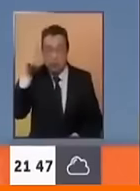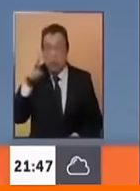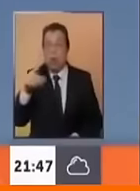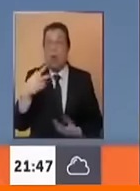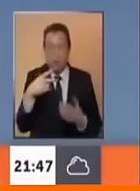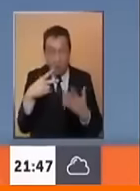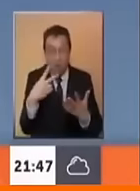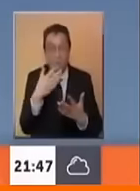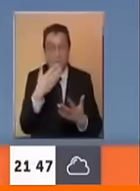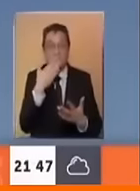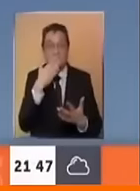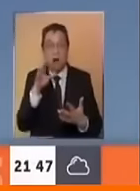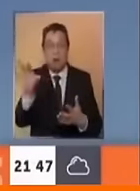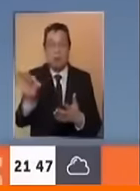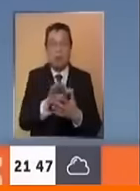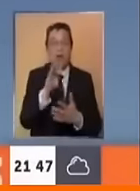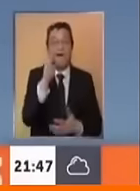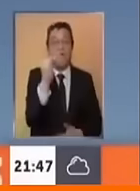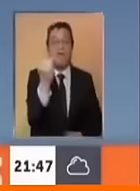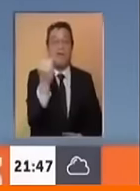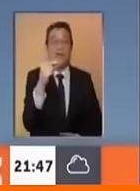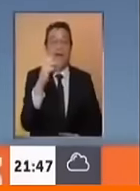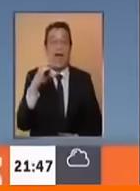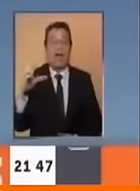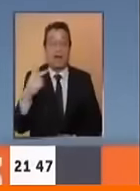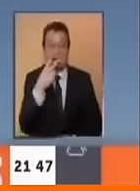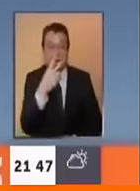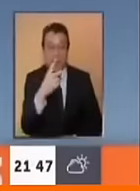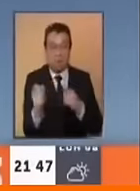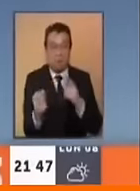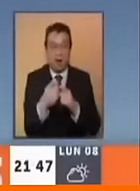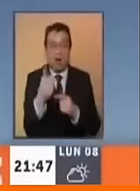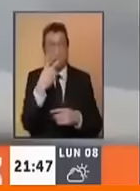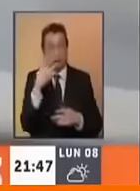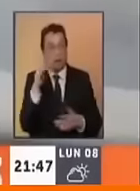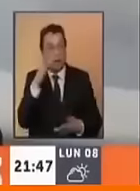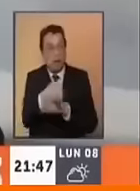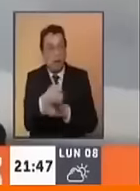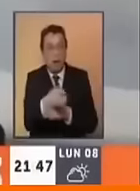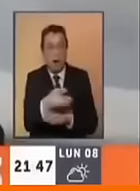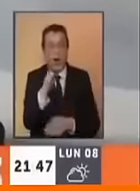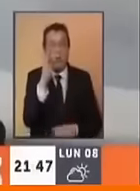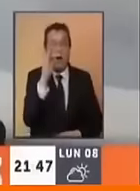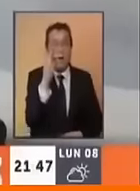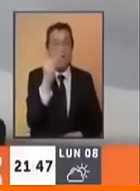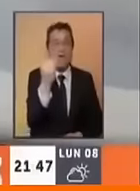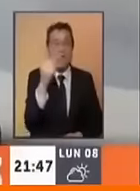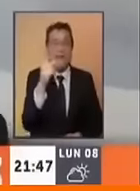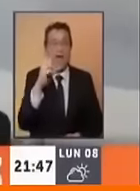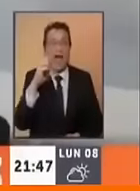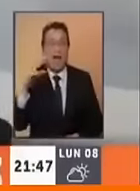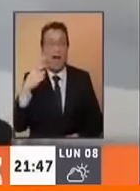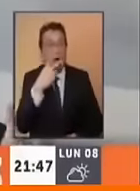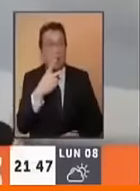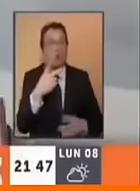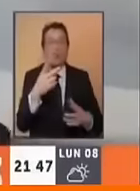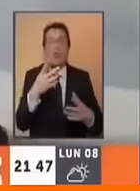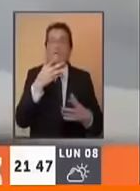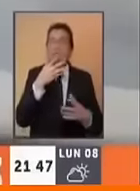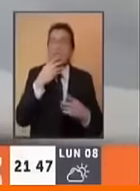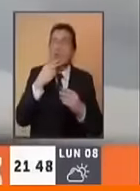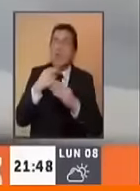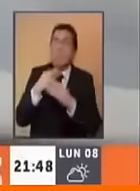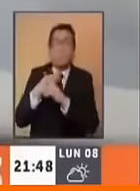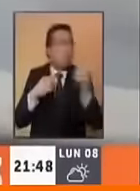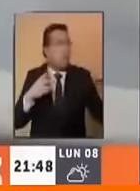vez en una FIDAE. Yo me acuerdo que llegué a la FIDAE y lo primero que veo fueron los F-16 y ese sonido y verlo y